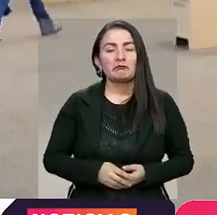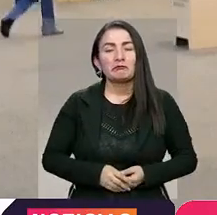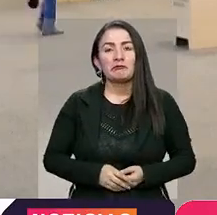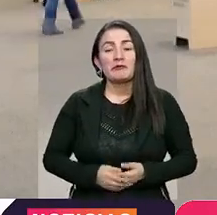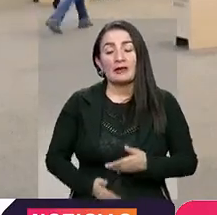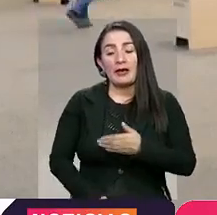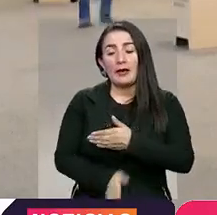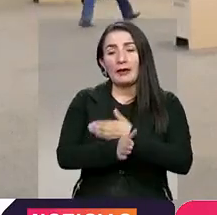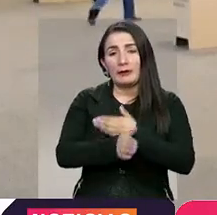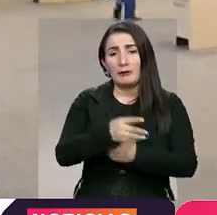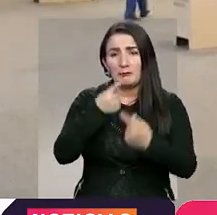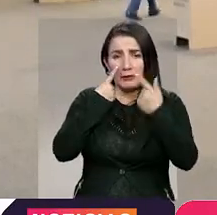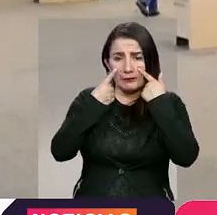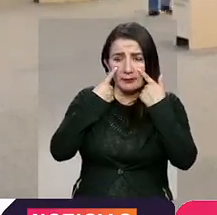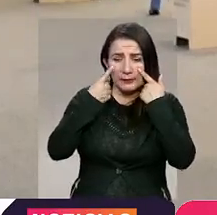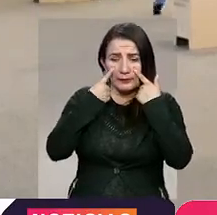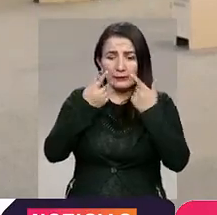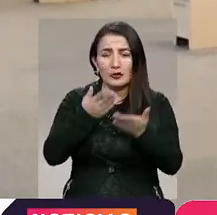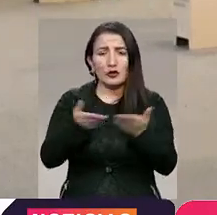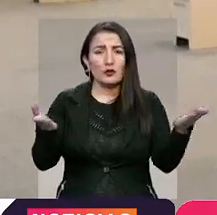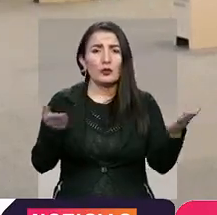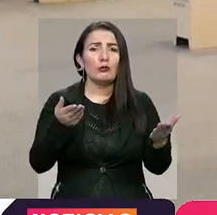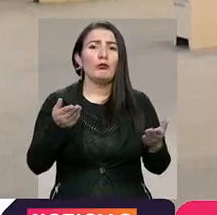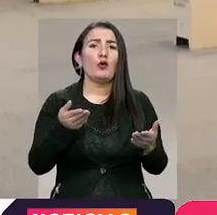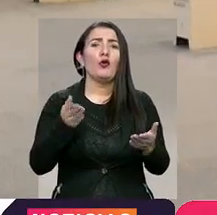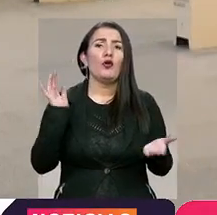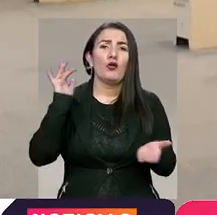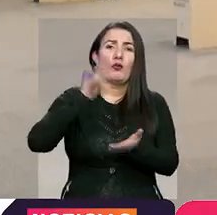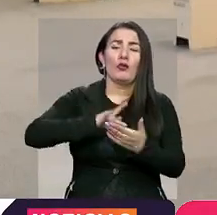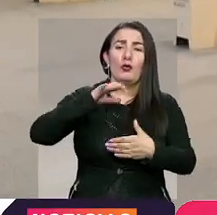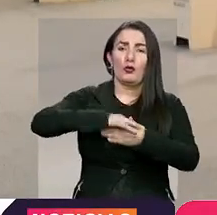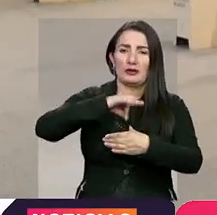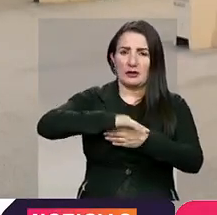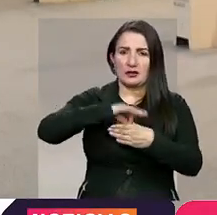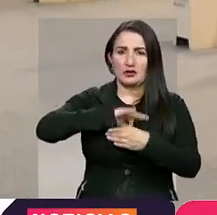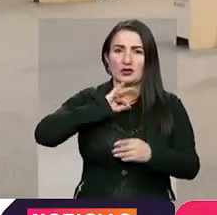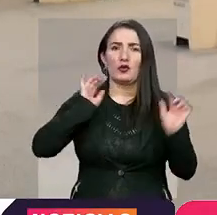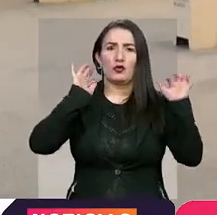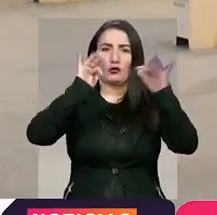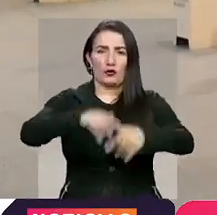aquí pendientes de la información que se pueda registrar desde el punto de votación más grande de Colombia,